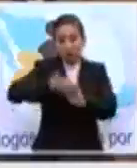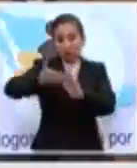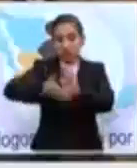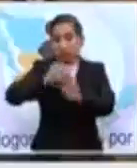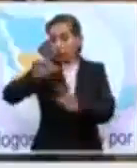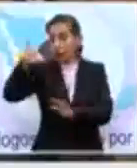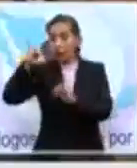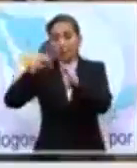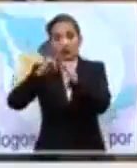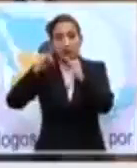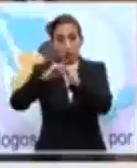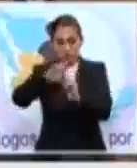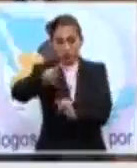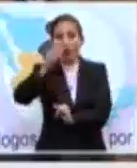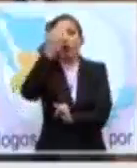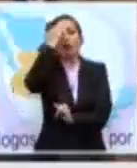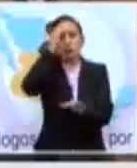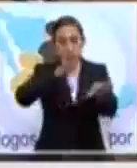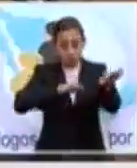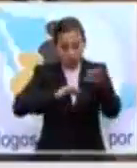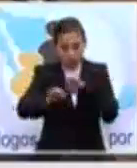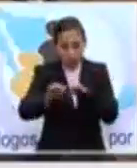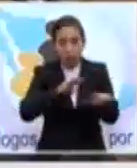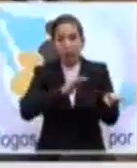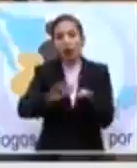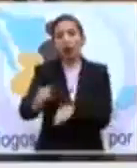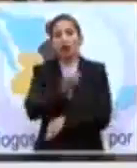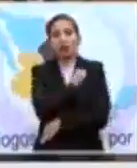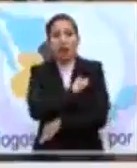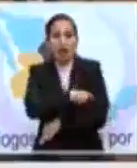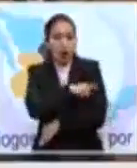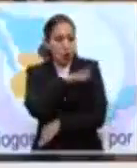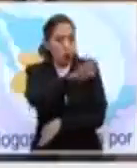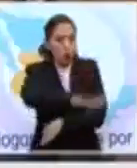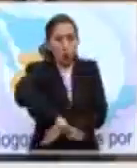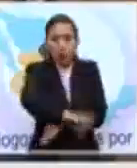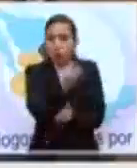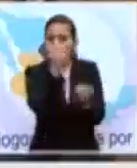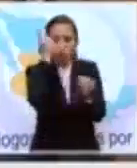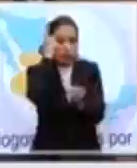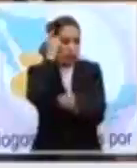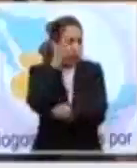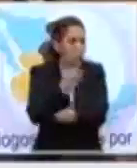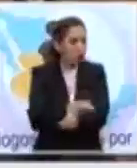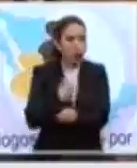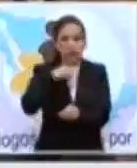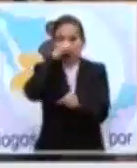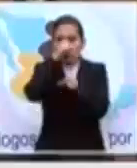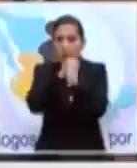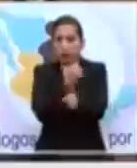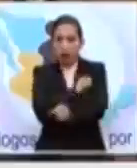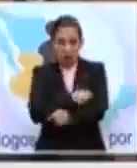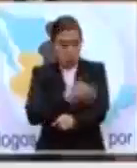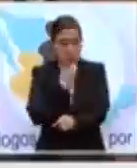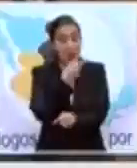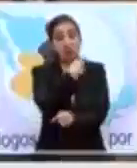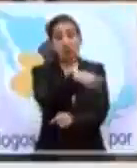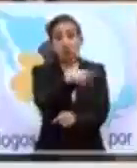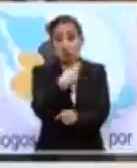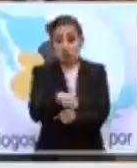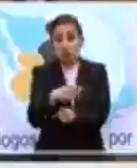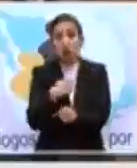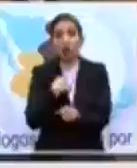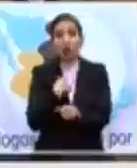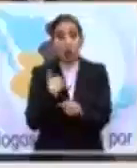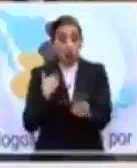otras instituciones. Reconozco el trabajo de la institución de salud, de muchos directores y secretarios de salud, y no llego